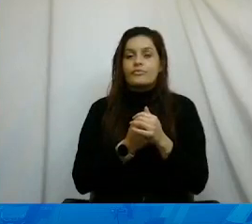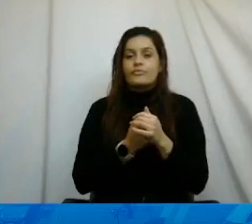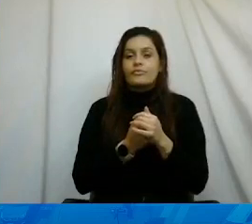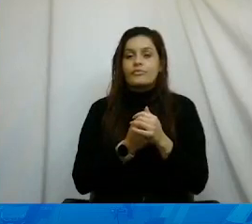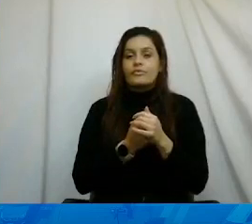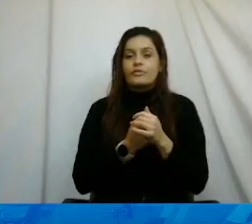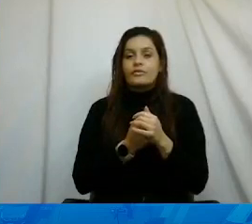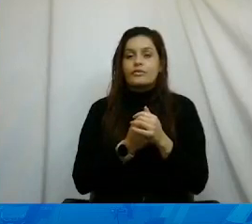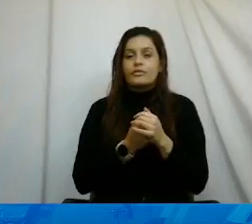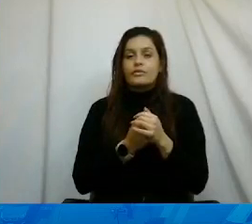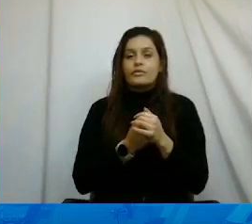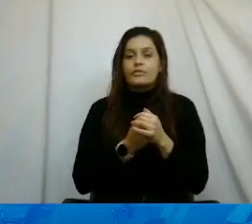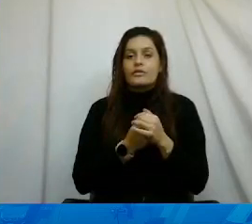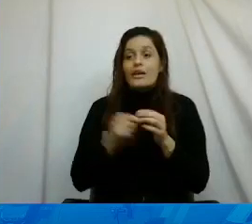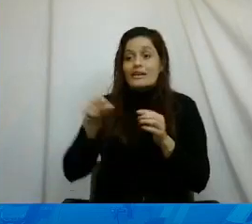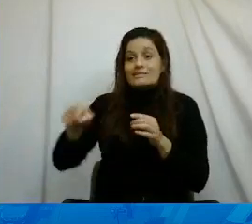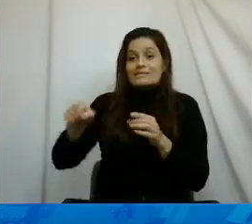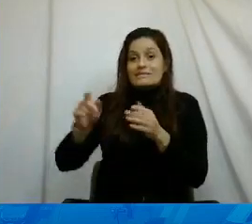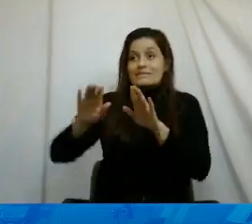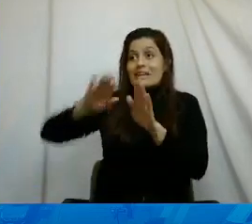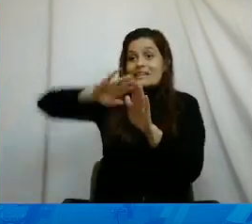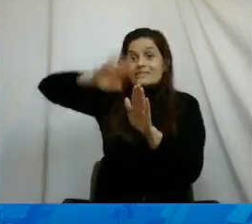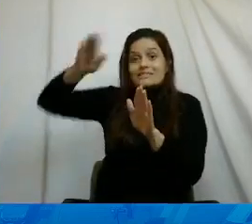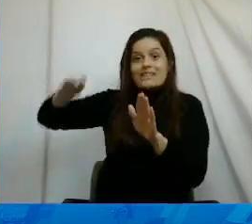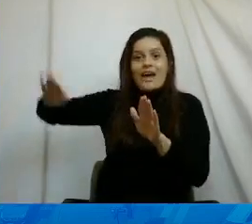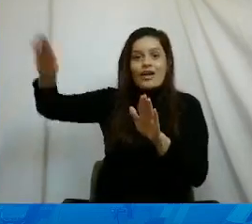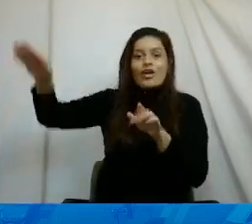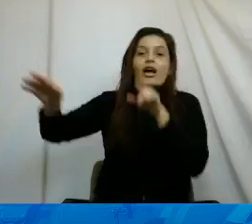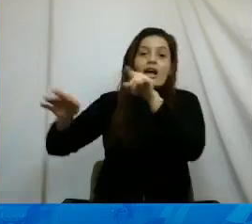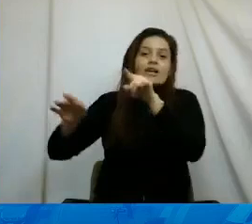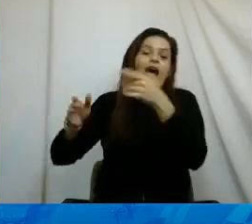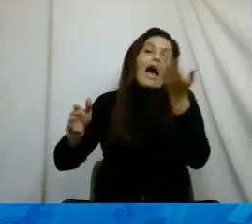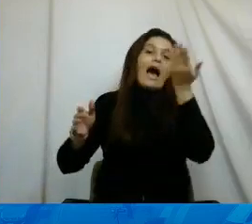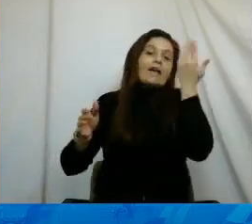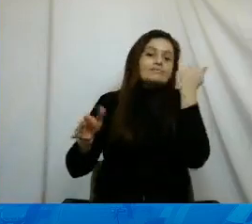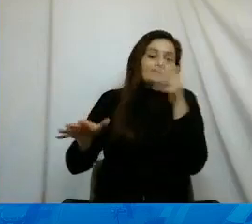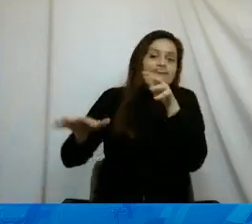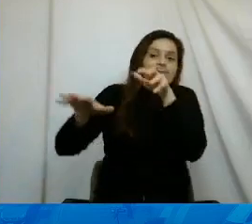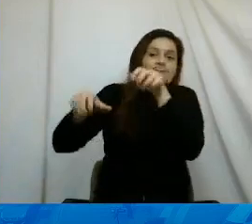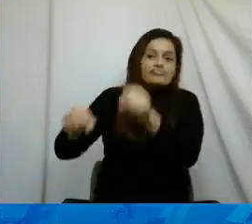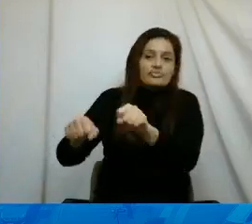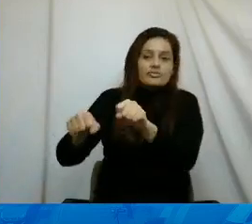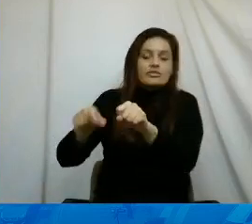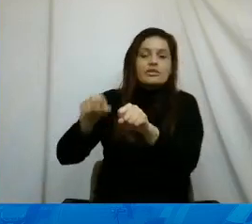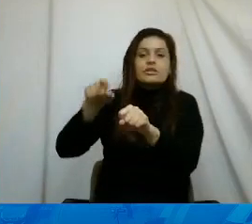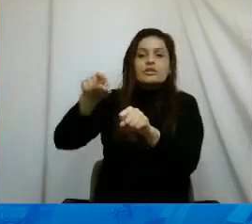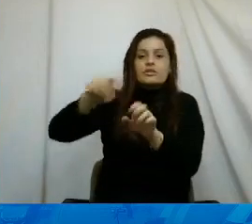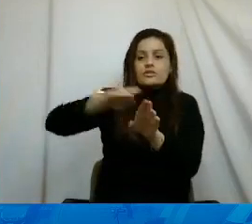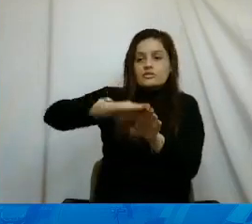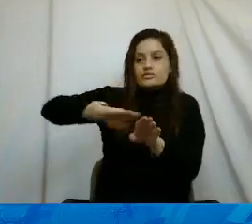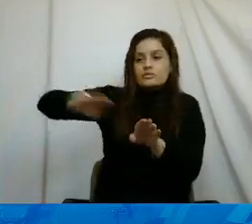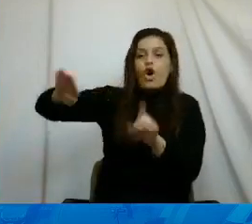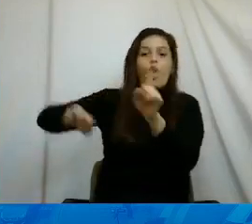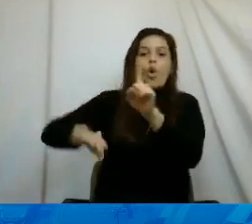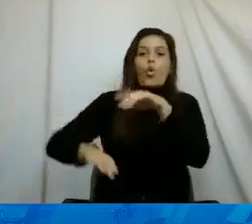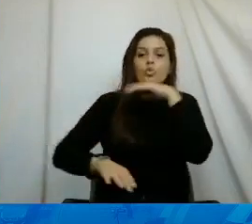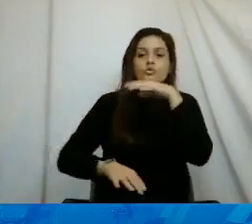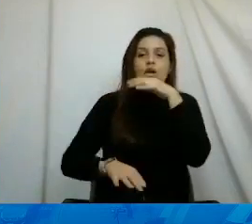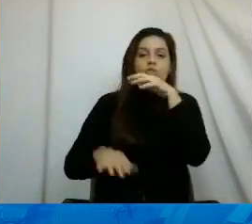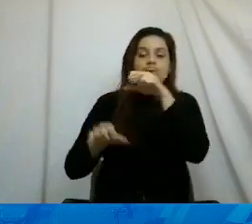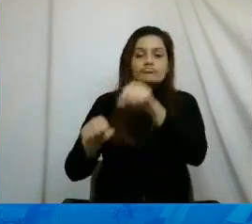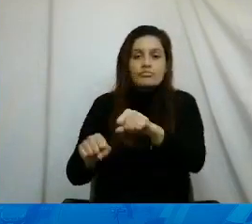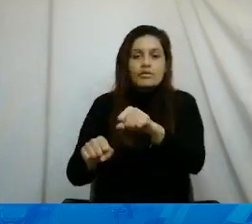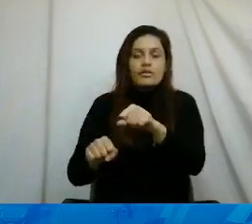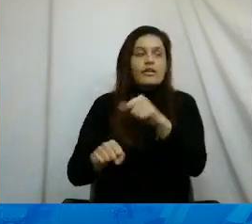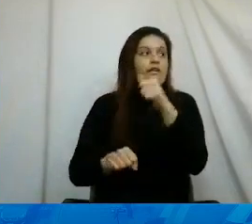zona parque del cerro, porque como esto es una toma, hay una parte que está normada como no urbana, sino que